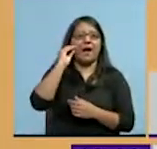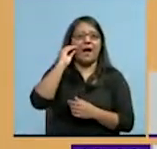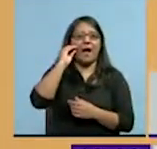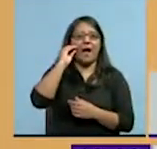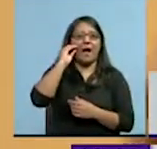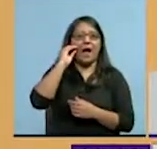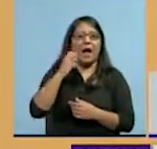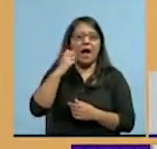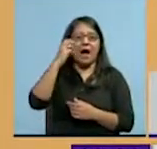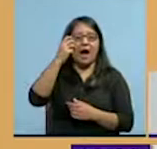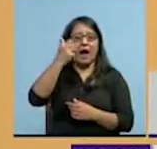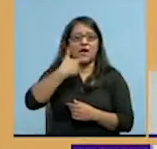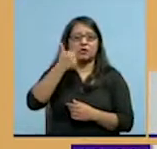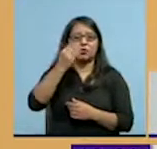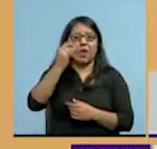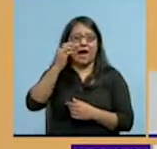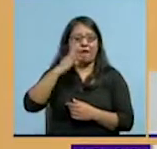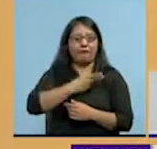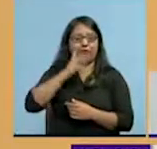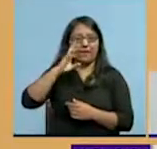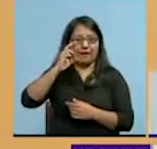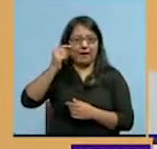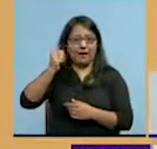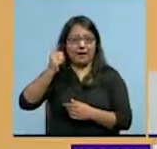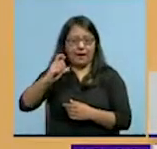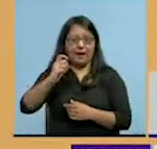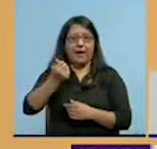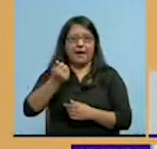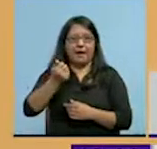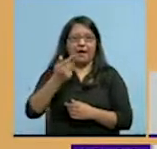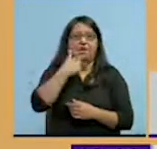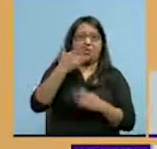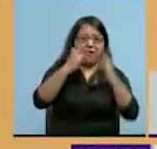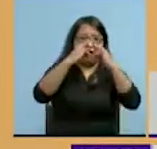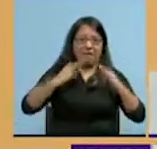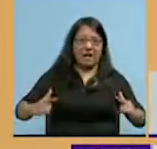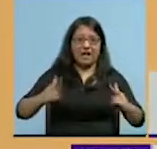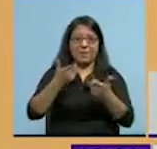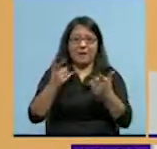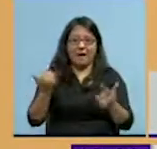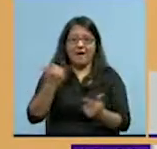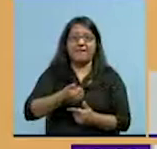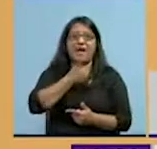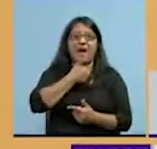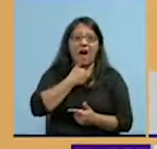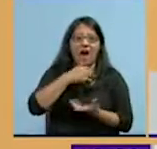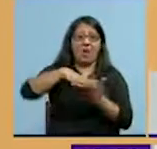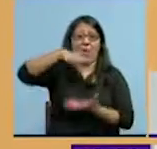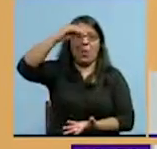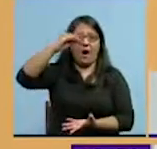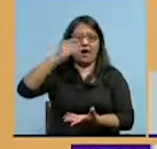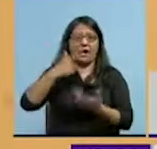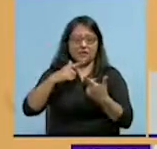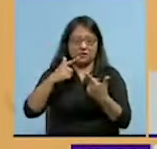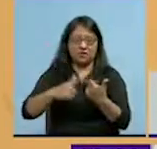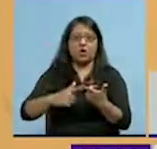este año mejoró en relación a los otros dos mundiales la atención a la prensa no teníamos un lugar una carpa teníamos agua gaseosa nos